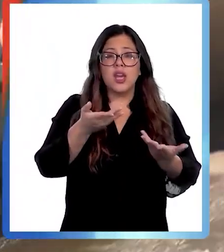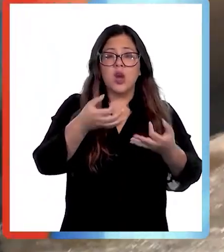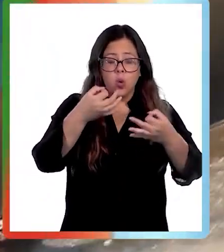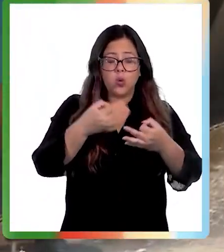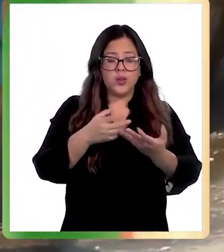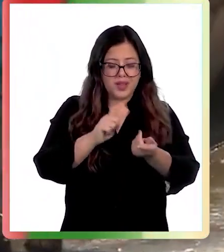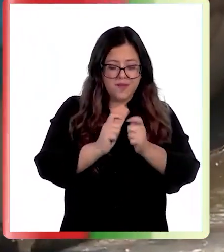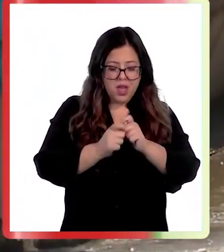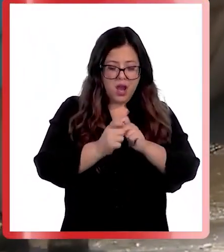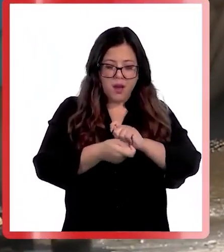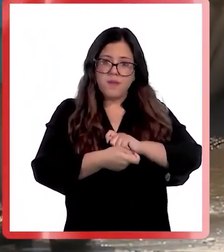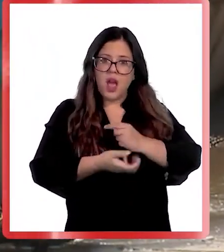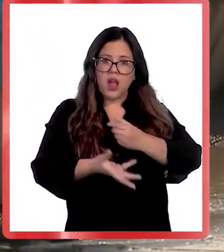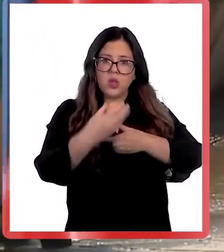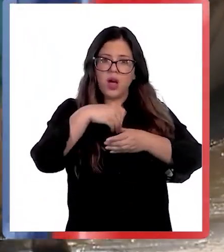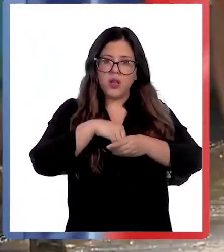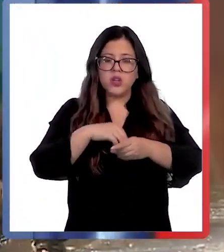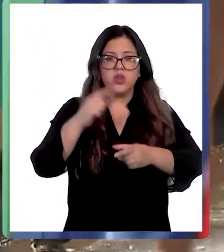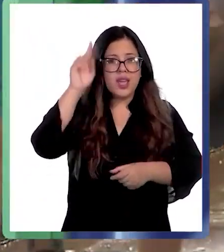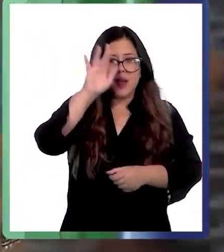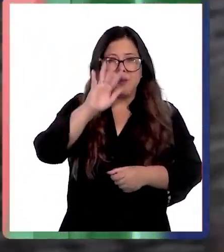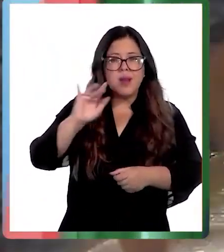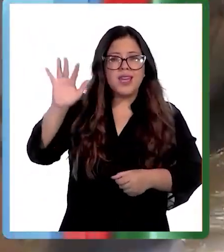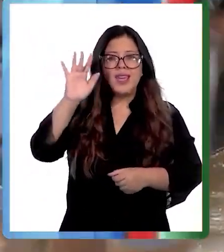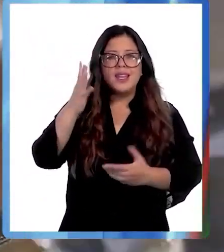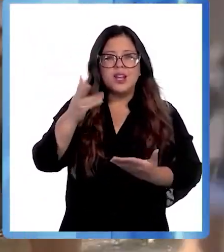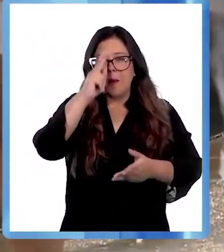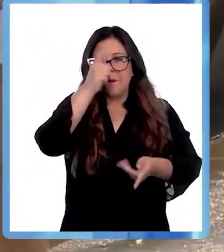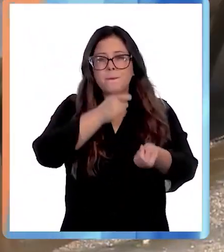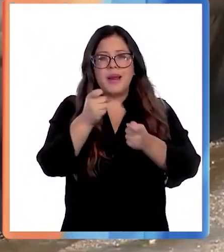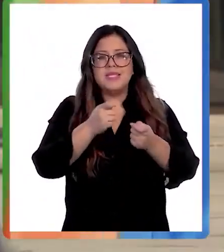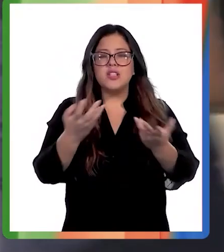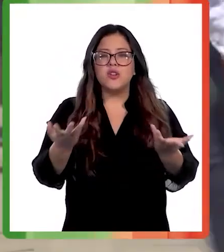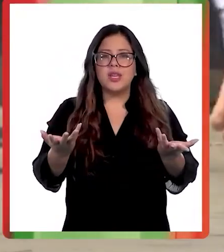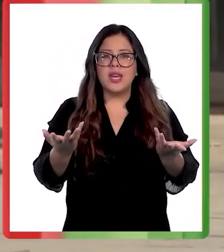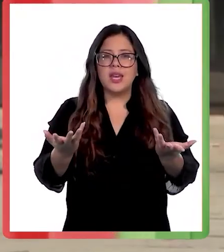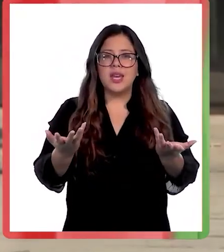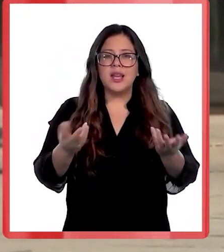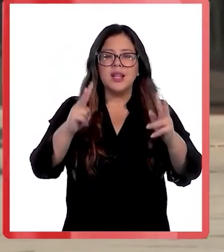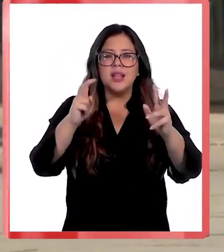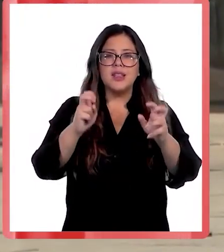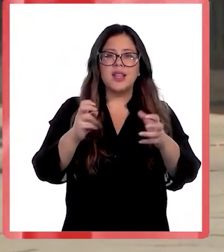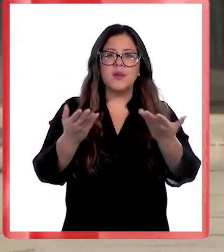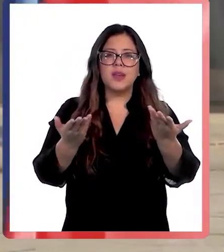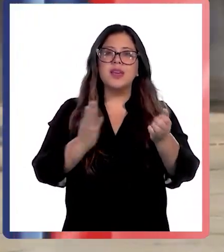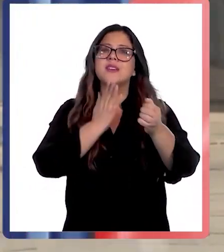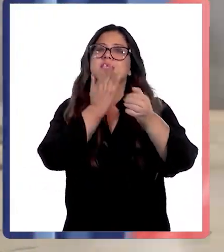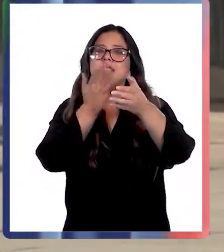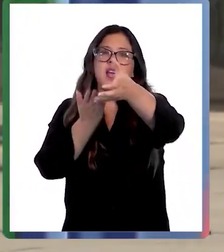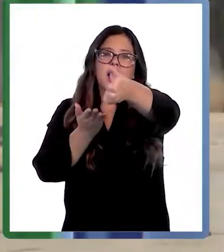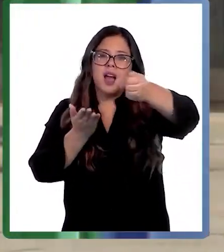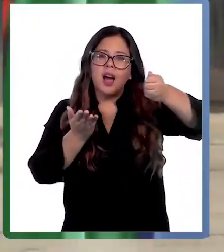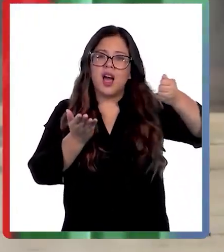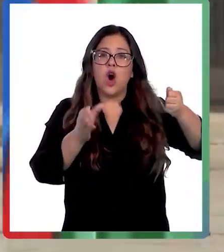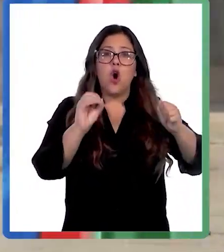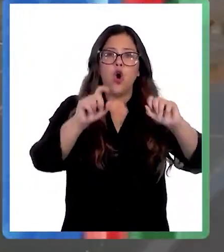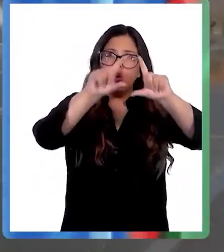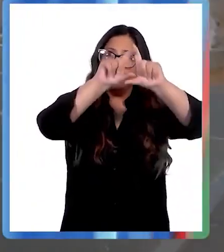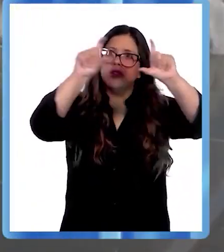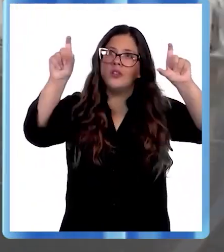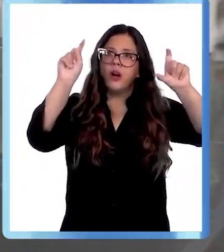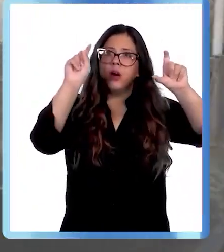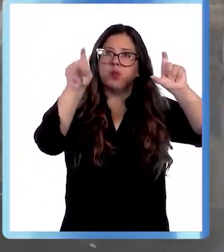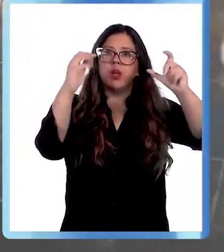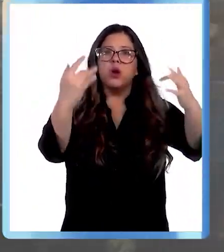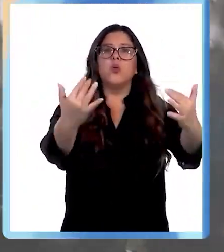Para esto, nosotros, imagínate que somos una máquina de refrigeración o de control de temperatura, donde tenemos